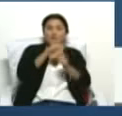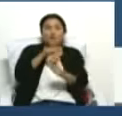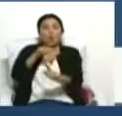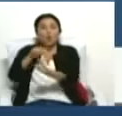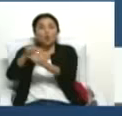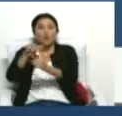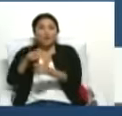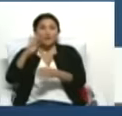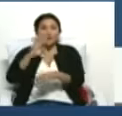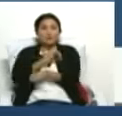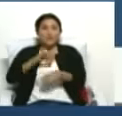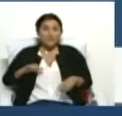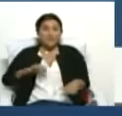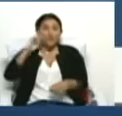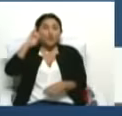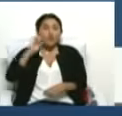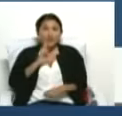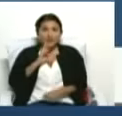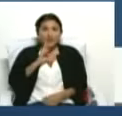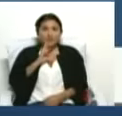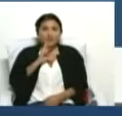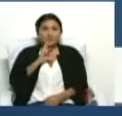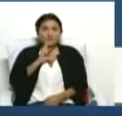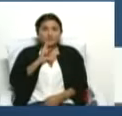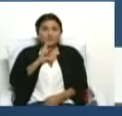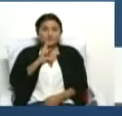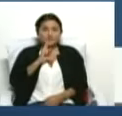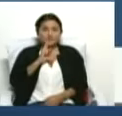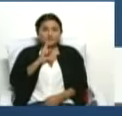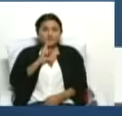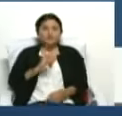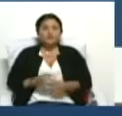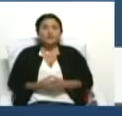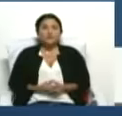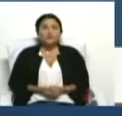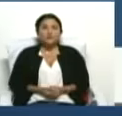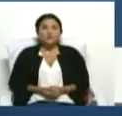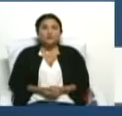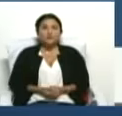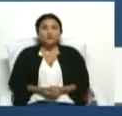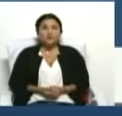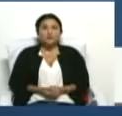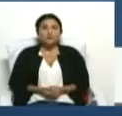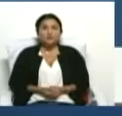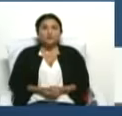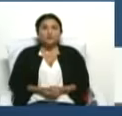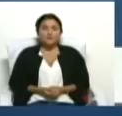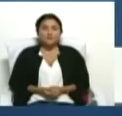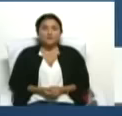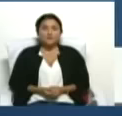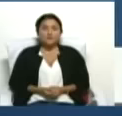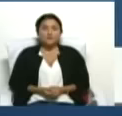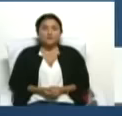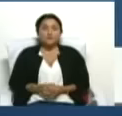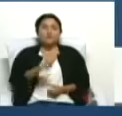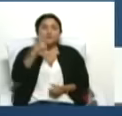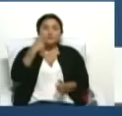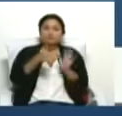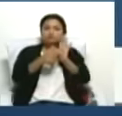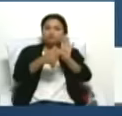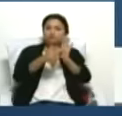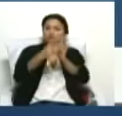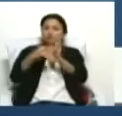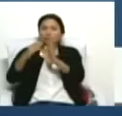Bolivariana, una gloriosa Fuerza Armada Nacional Bolivariana, heredera de todas las hazañas del